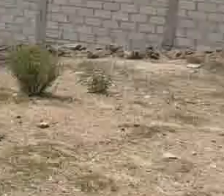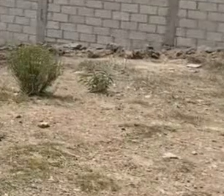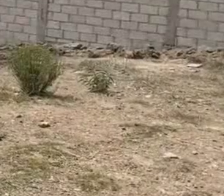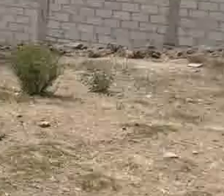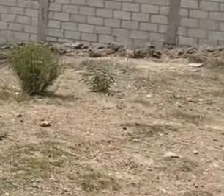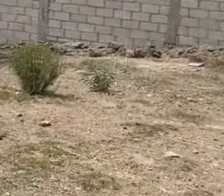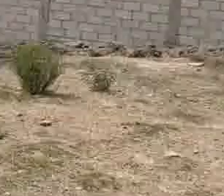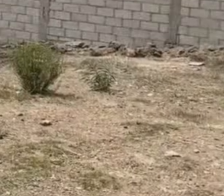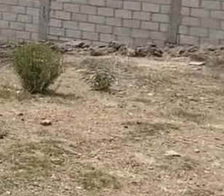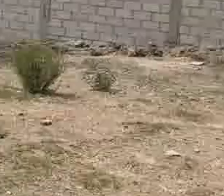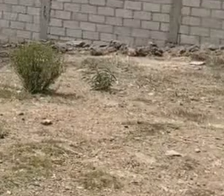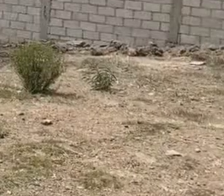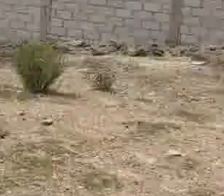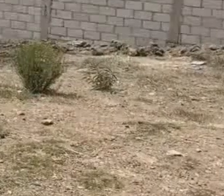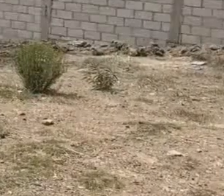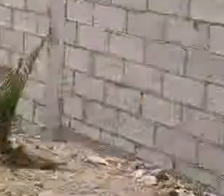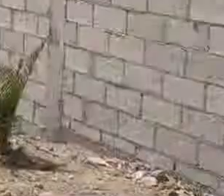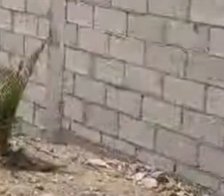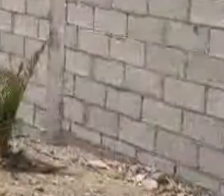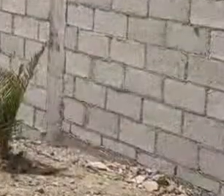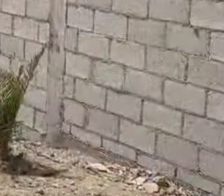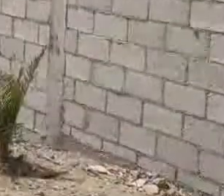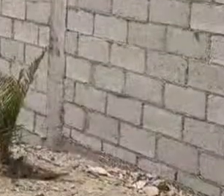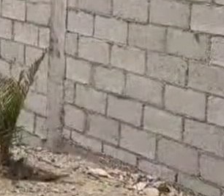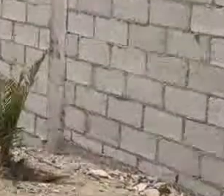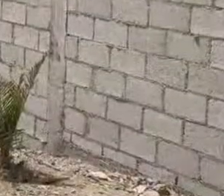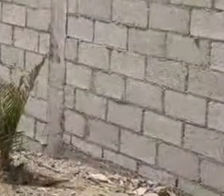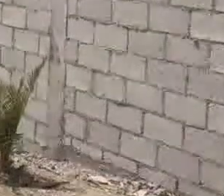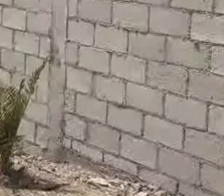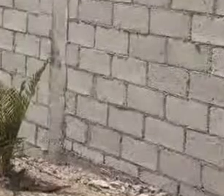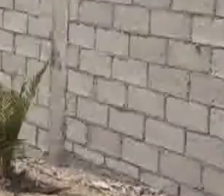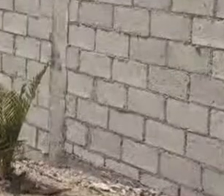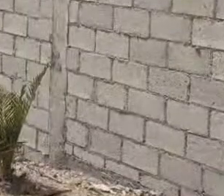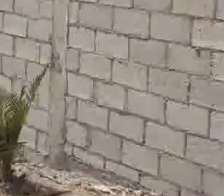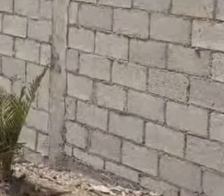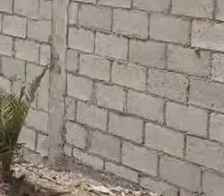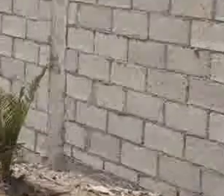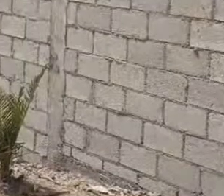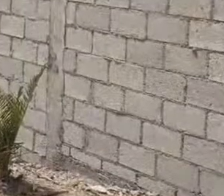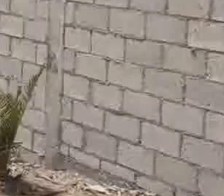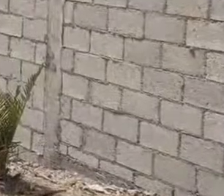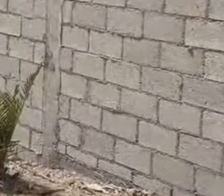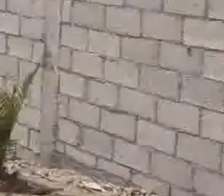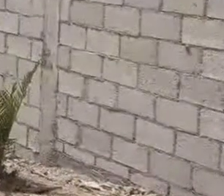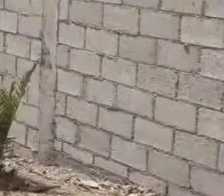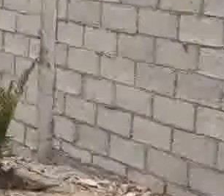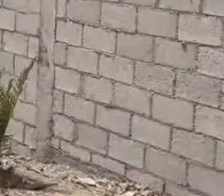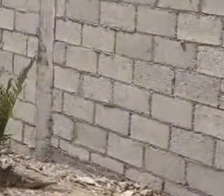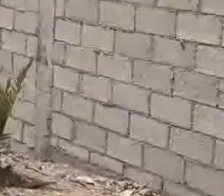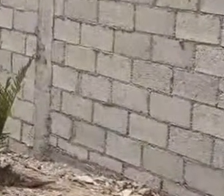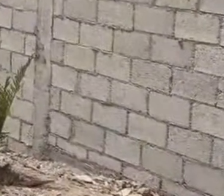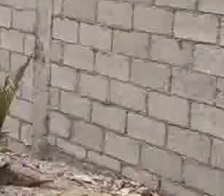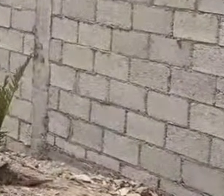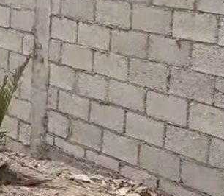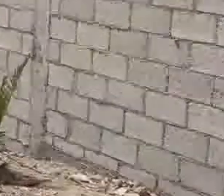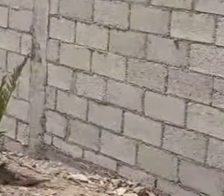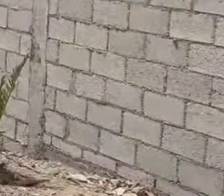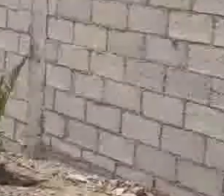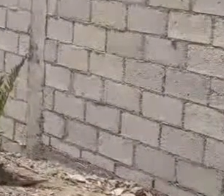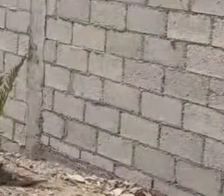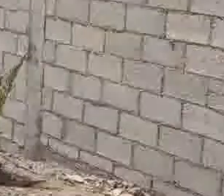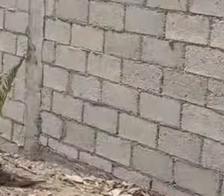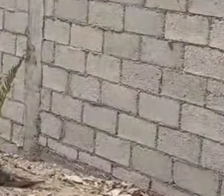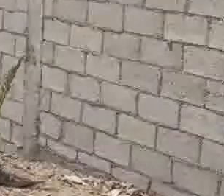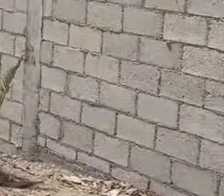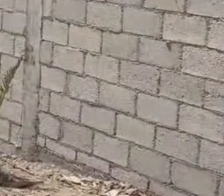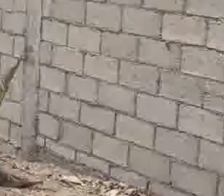Estaba muy abandonada, muy sola. Cuando llegó el aviso de que iba a haber un recurso